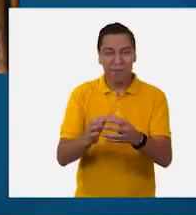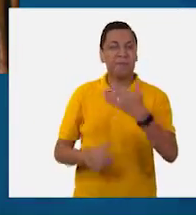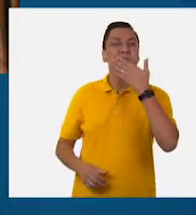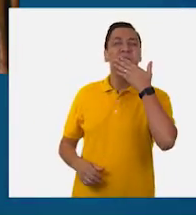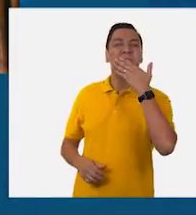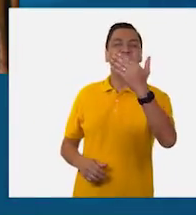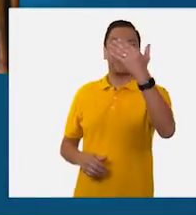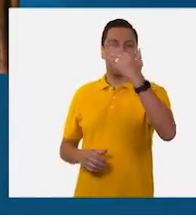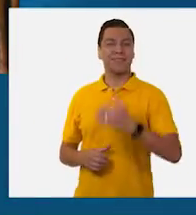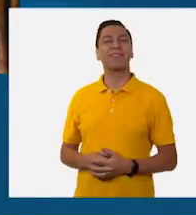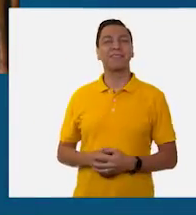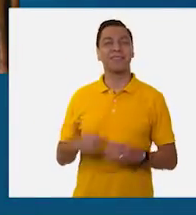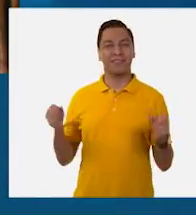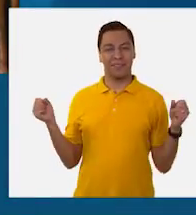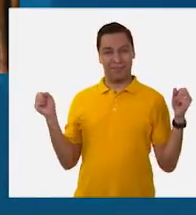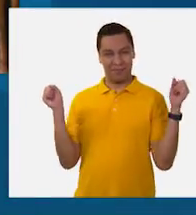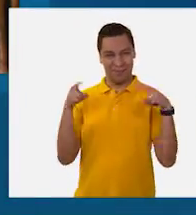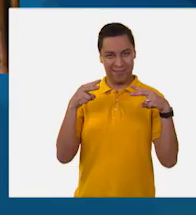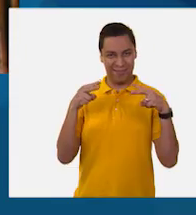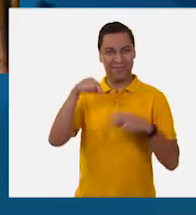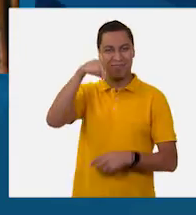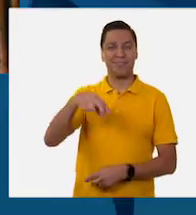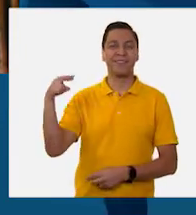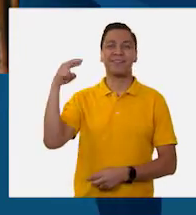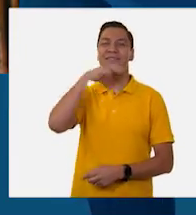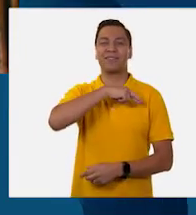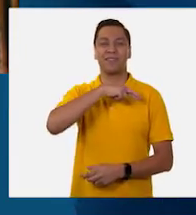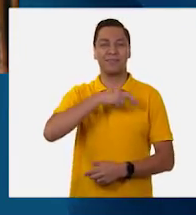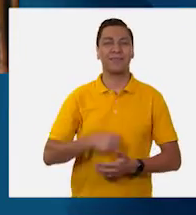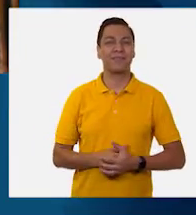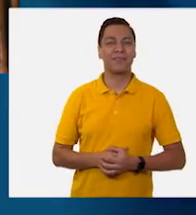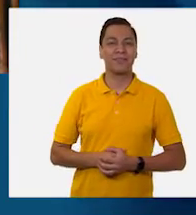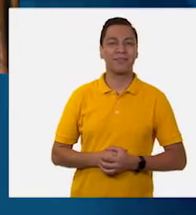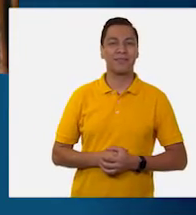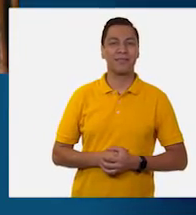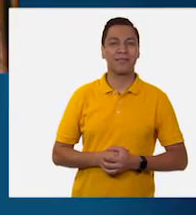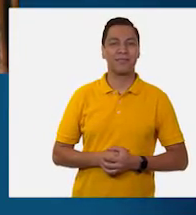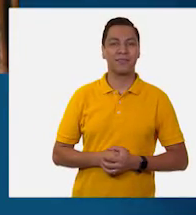¡Muy bien! ¡Nos vemos pronto!